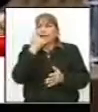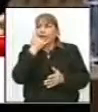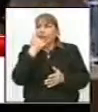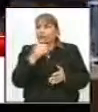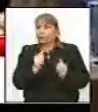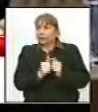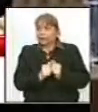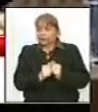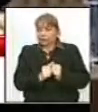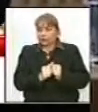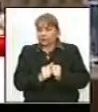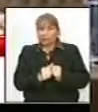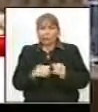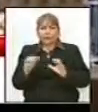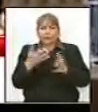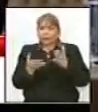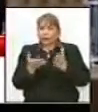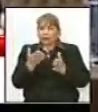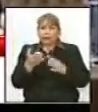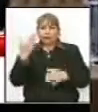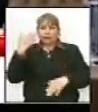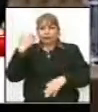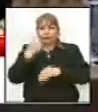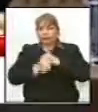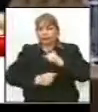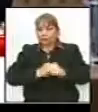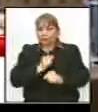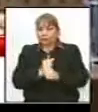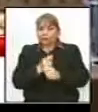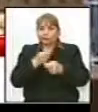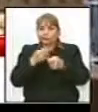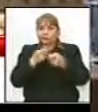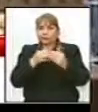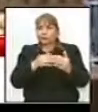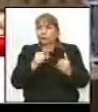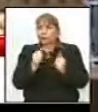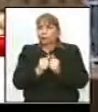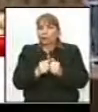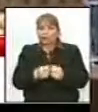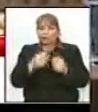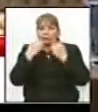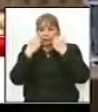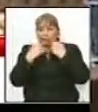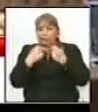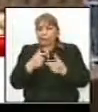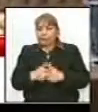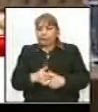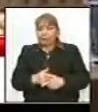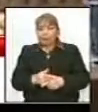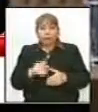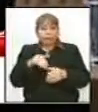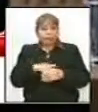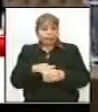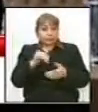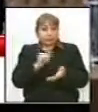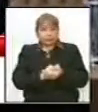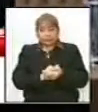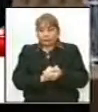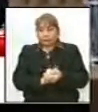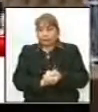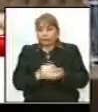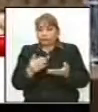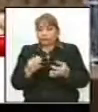esos aciagos años en los cuales luchamos contra el terrorismo? En que estos